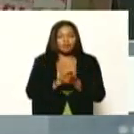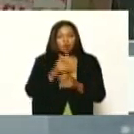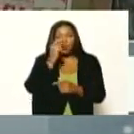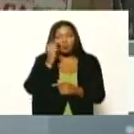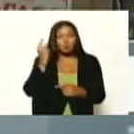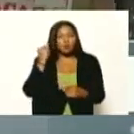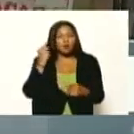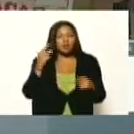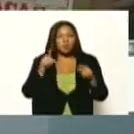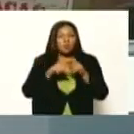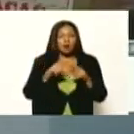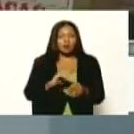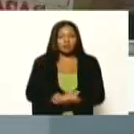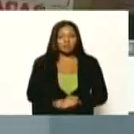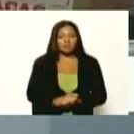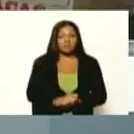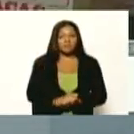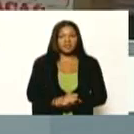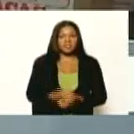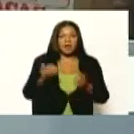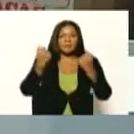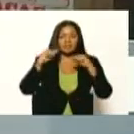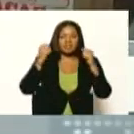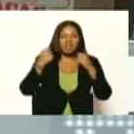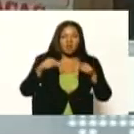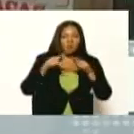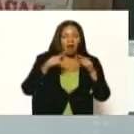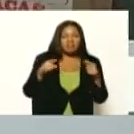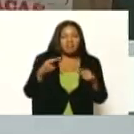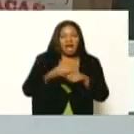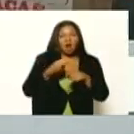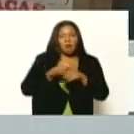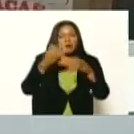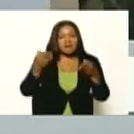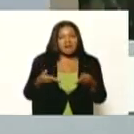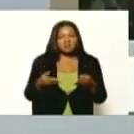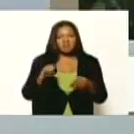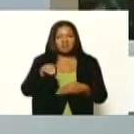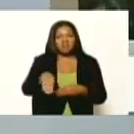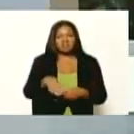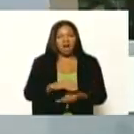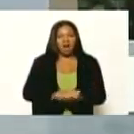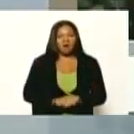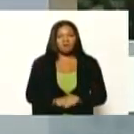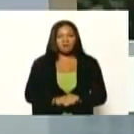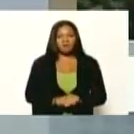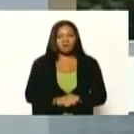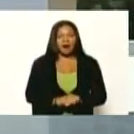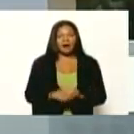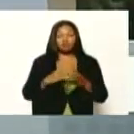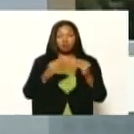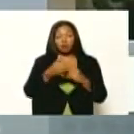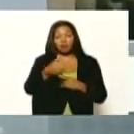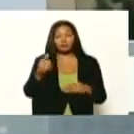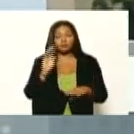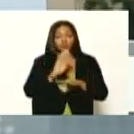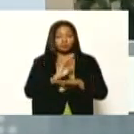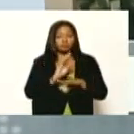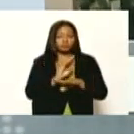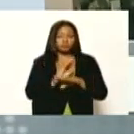compañeras que están en ejercicio de la gobernación de su estado, a todos los